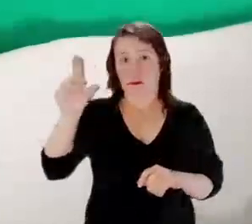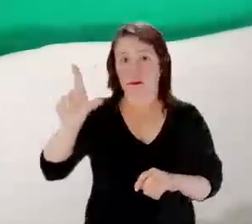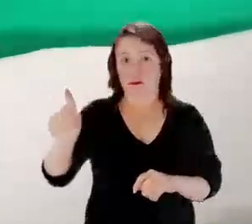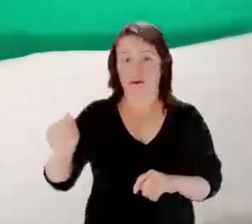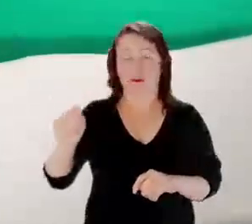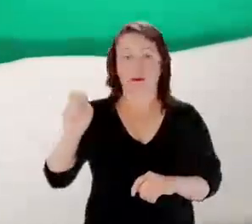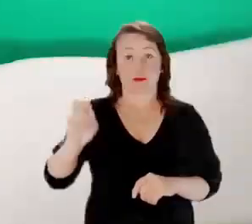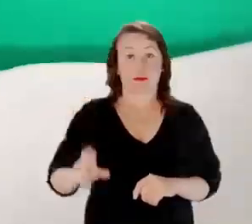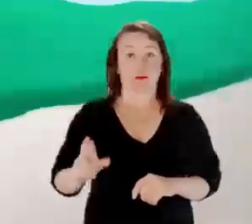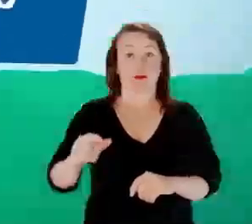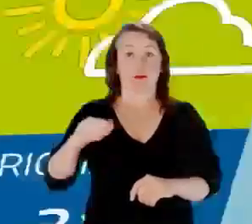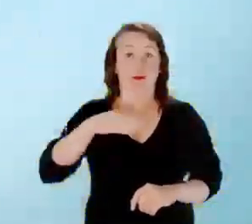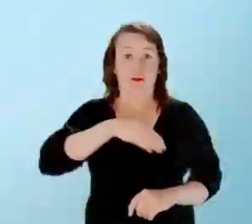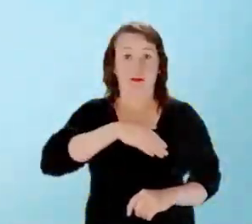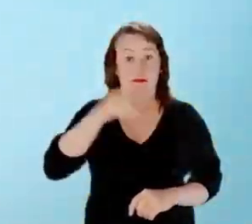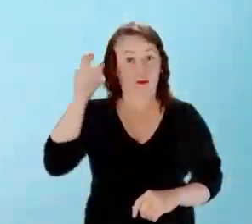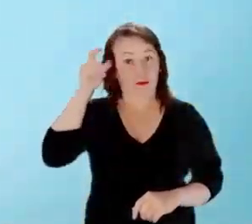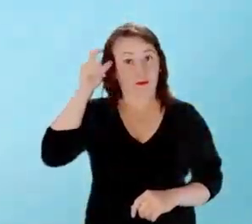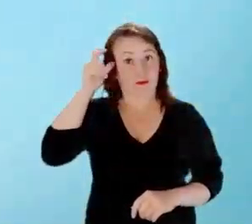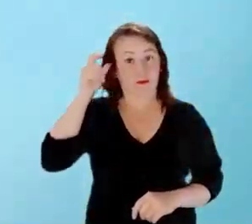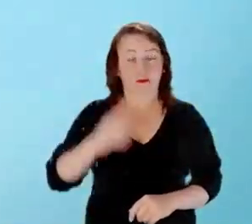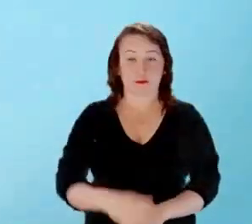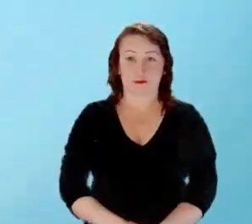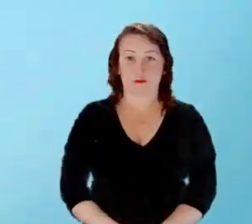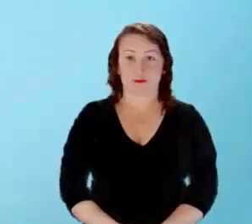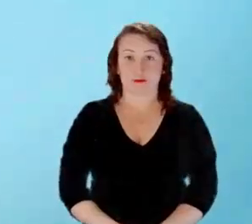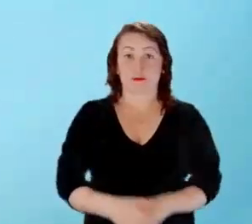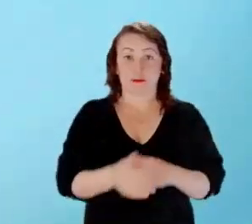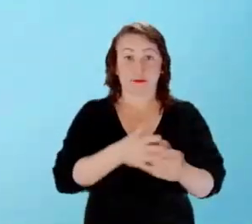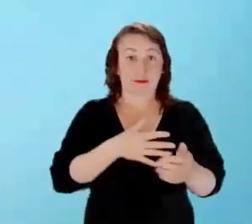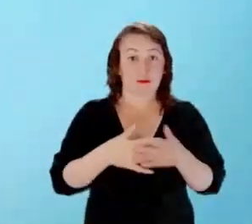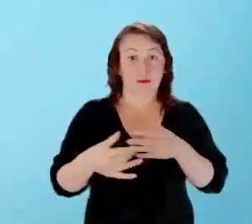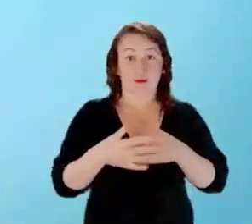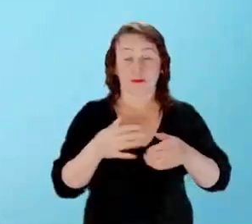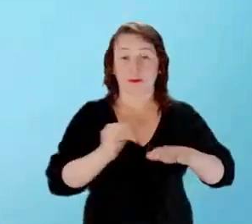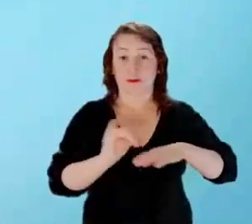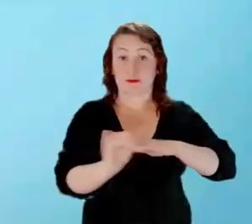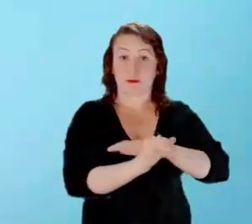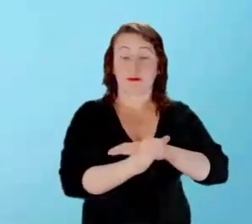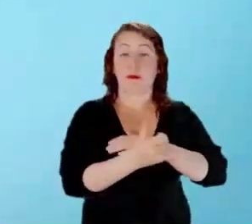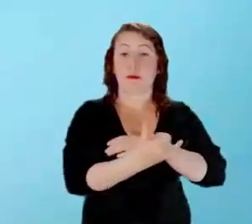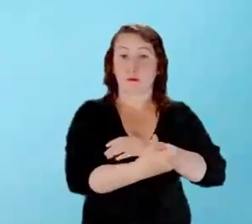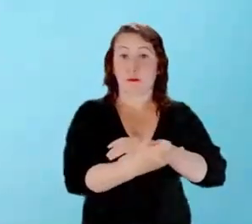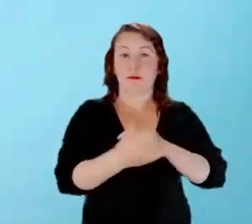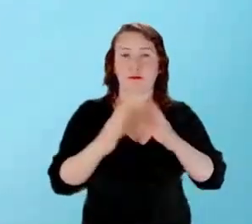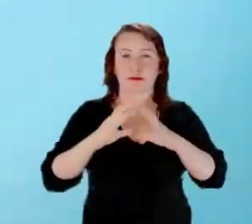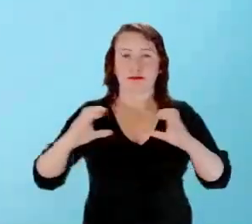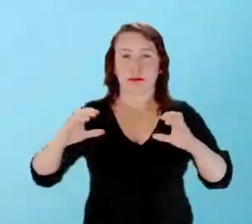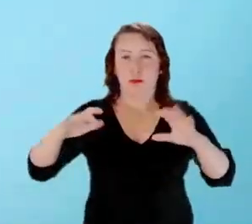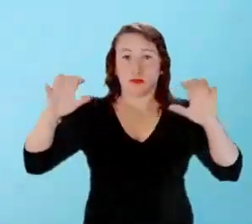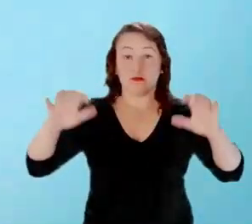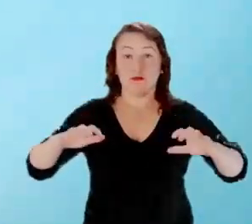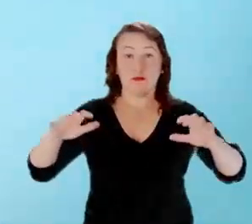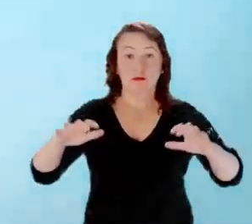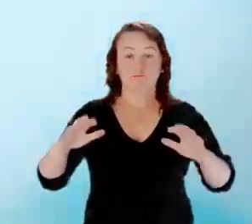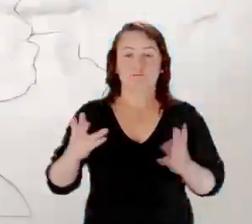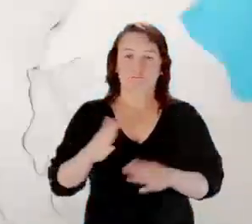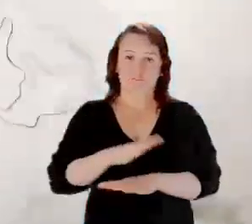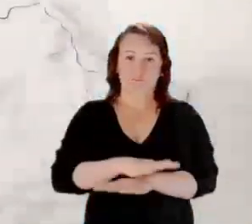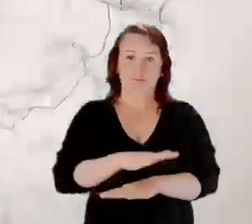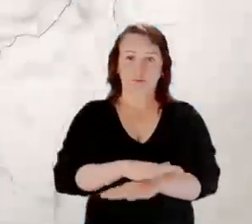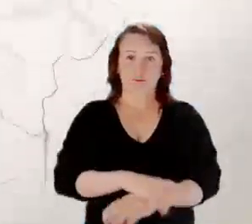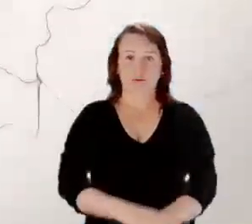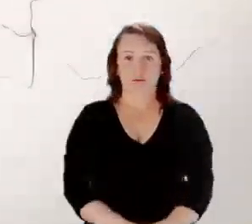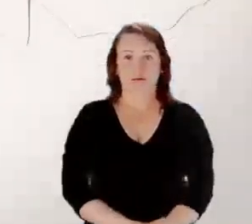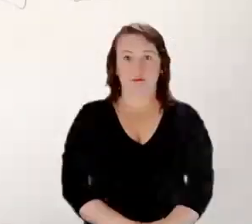y Córdoba. En el archipiélago de San Andrés y Providencia, la nubosidad y las lluvias persistirán durante las horas de la tarde.